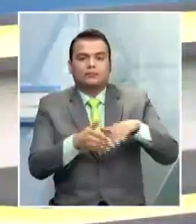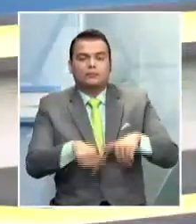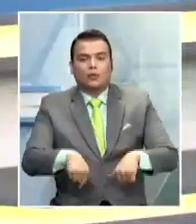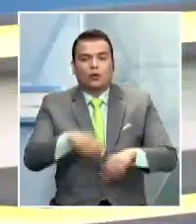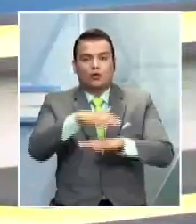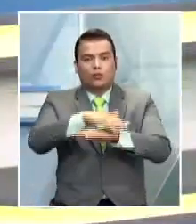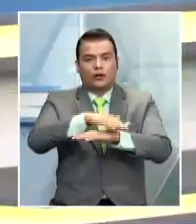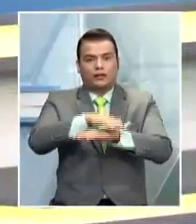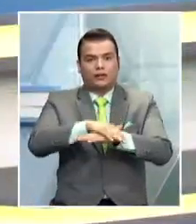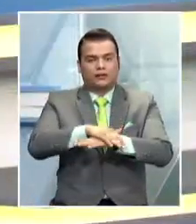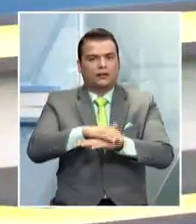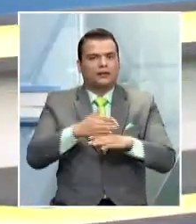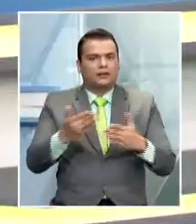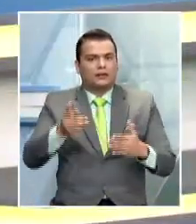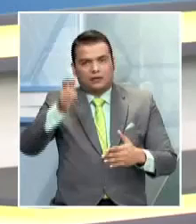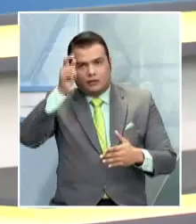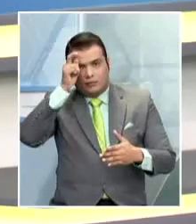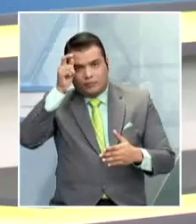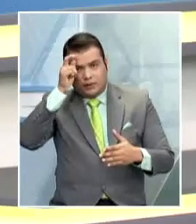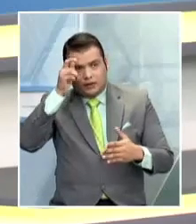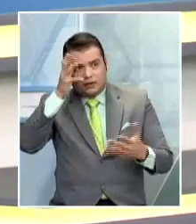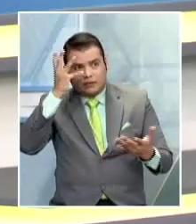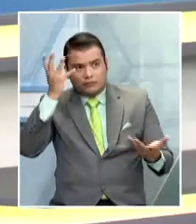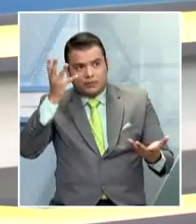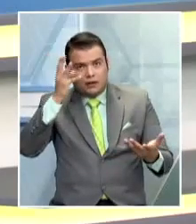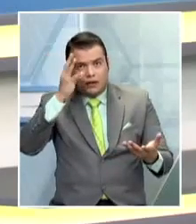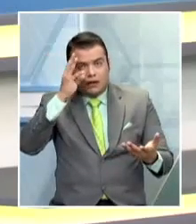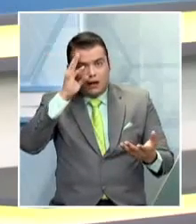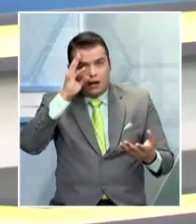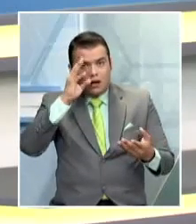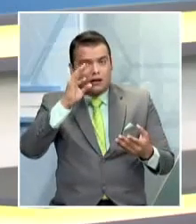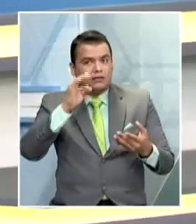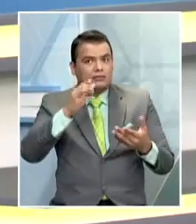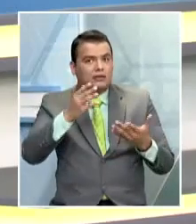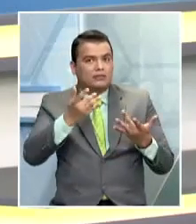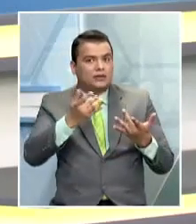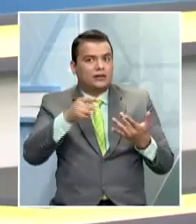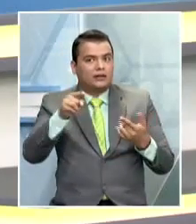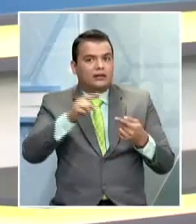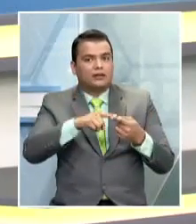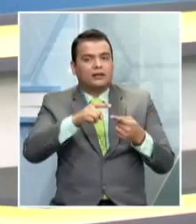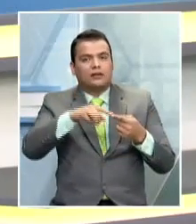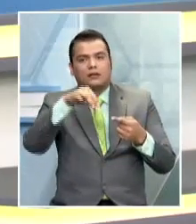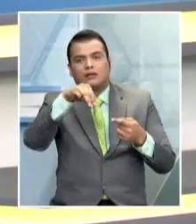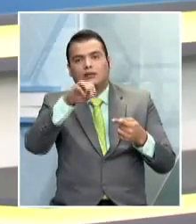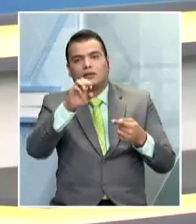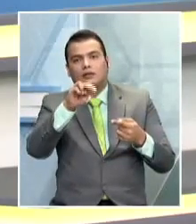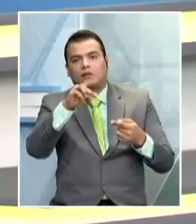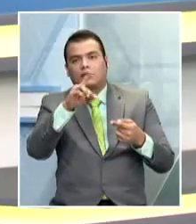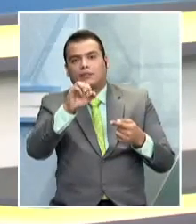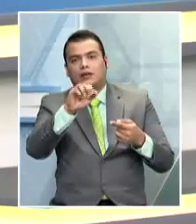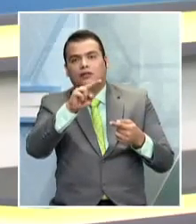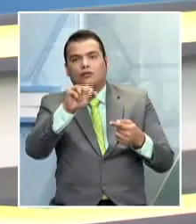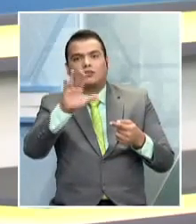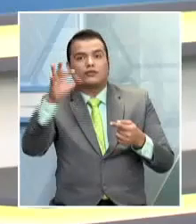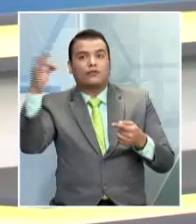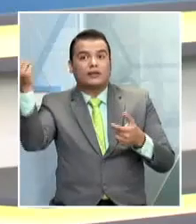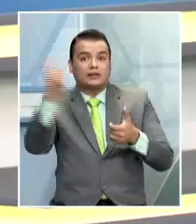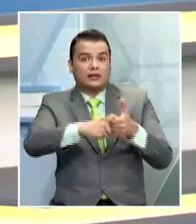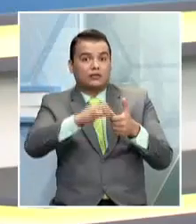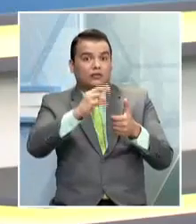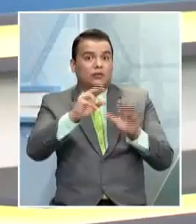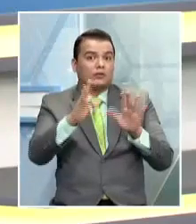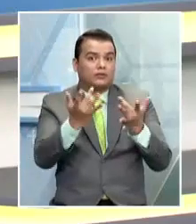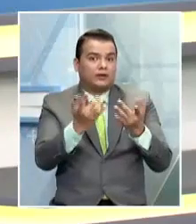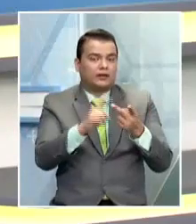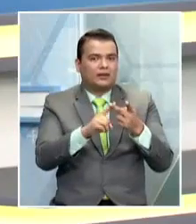horas definitivas para que América determine si podrá contar o no con Makelele Mendoza, jugador que está en Francia. A propósito del